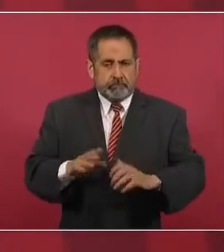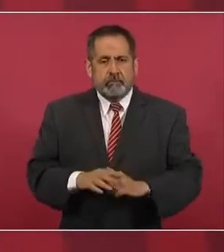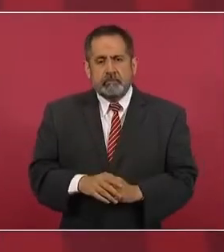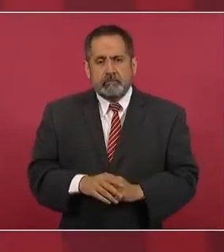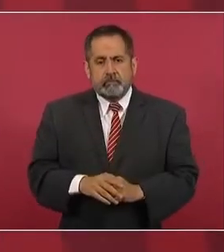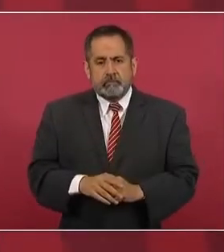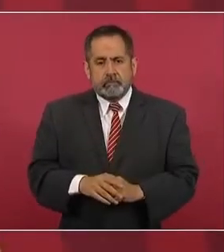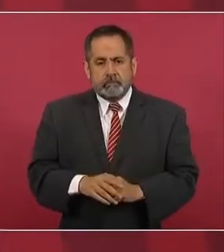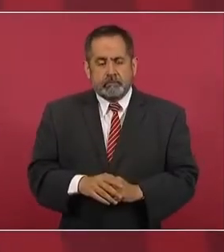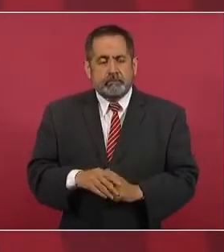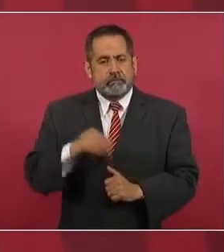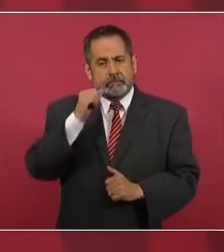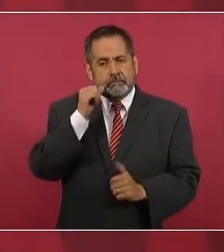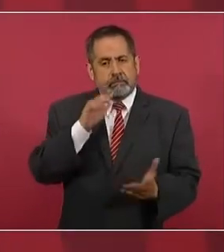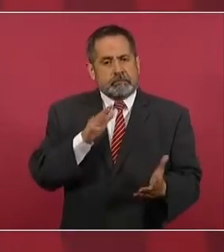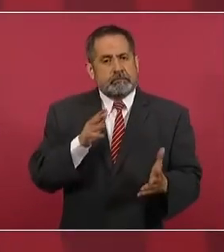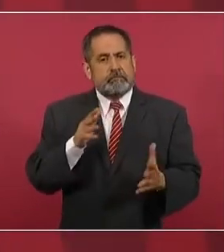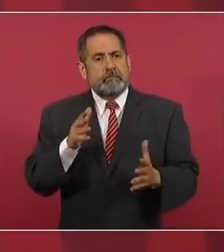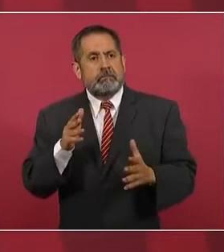se la dio.